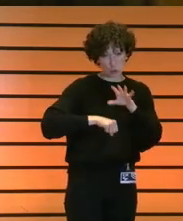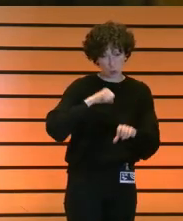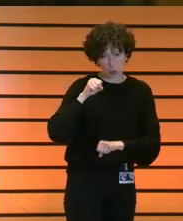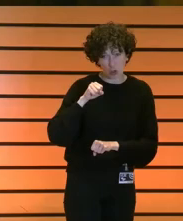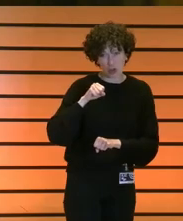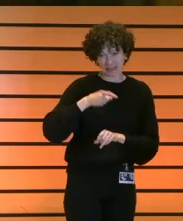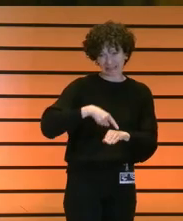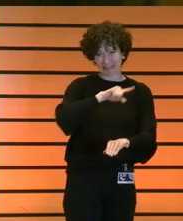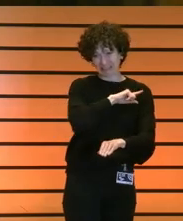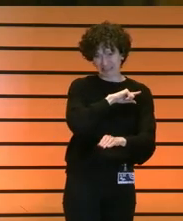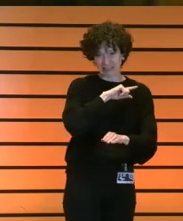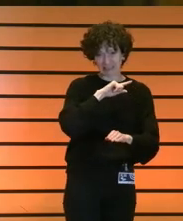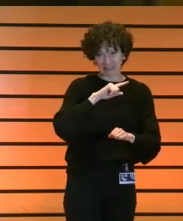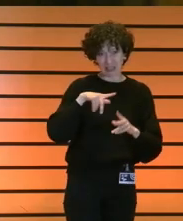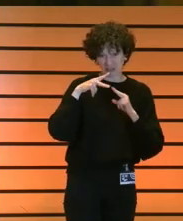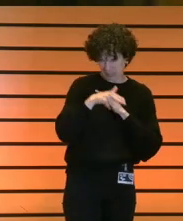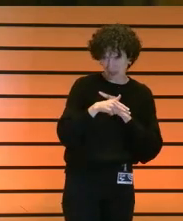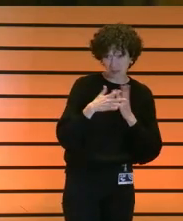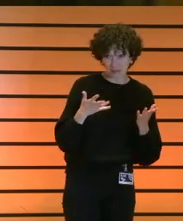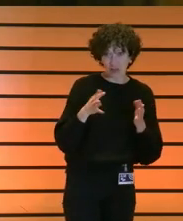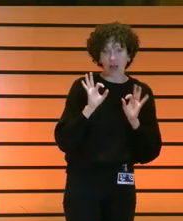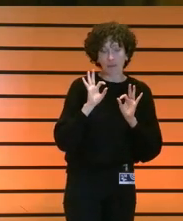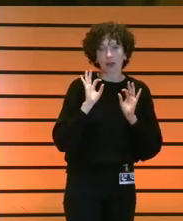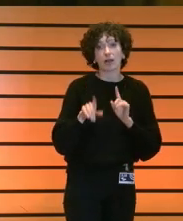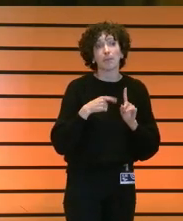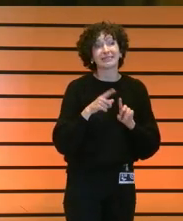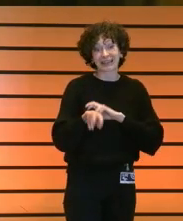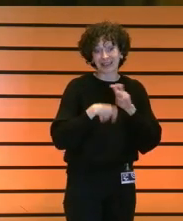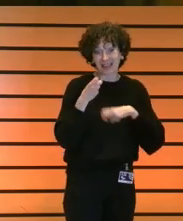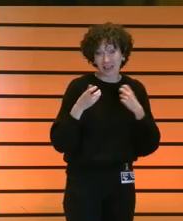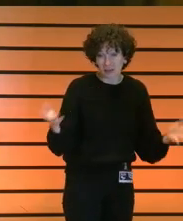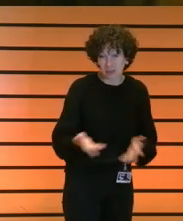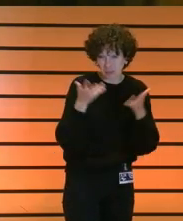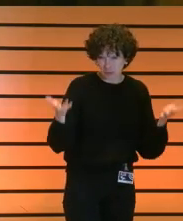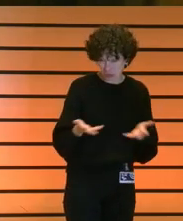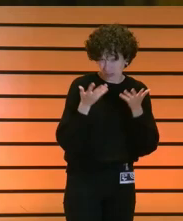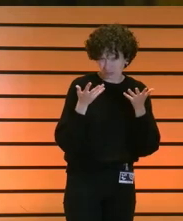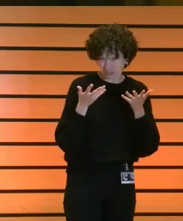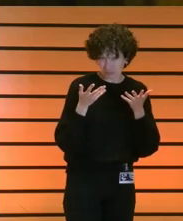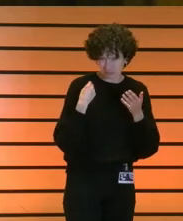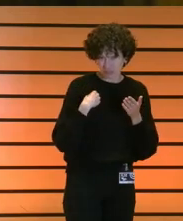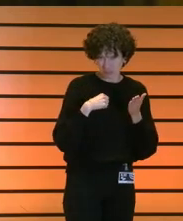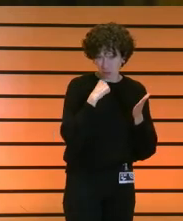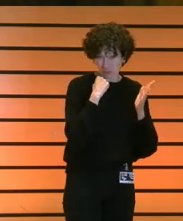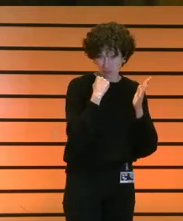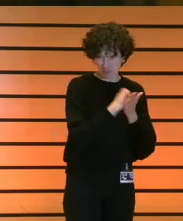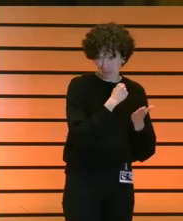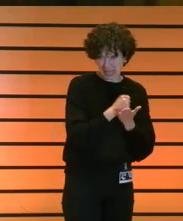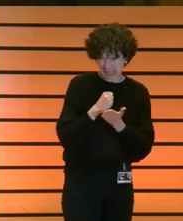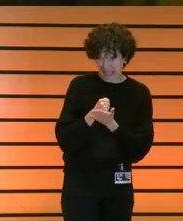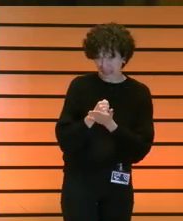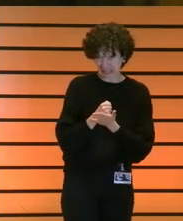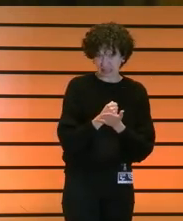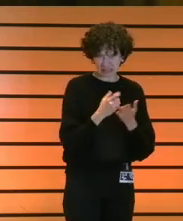el consumo excesivo de sus marcas y que promocionen el reciclaje esas propias marcas de